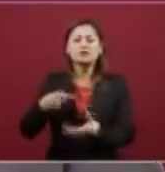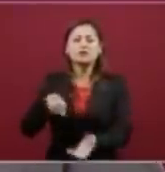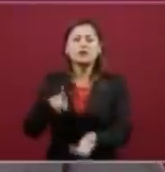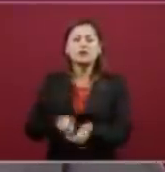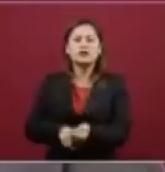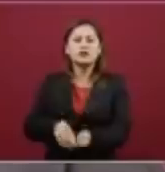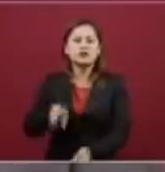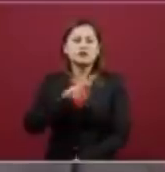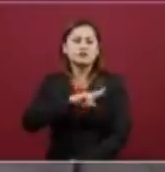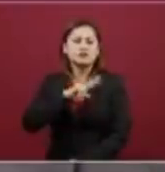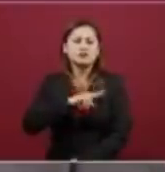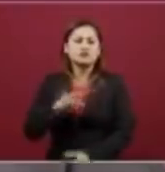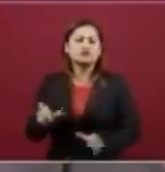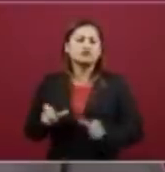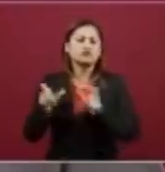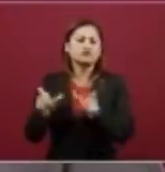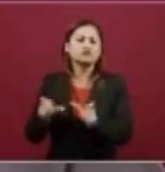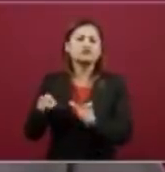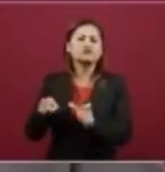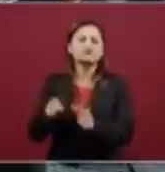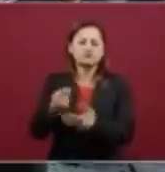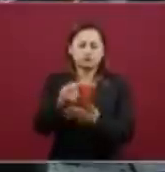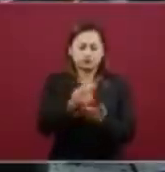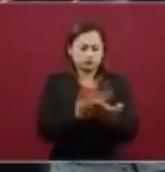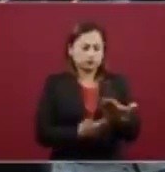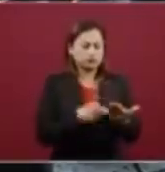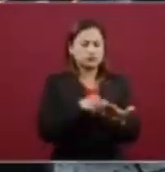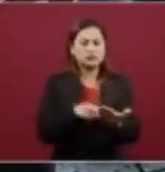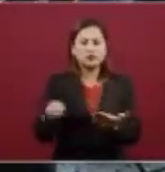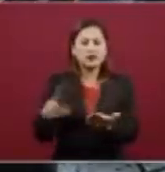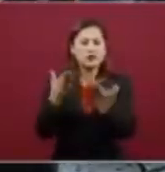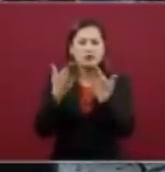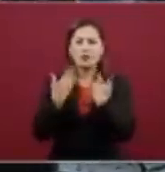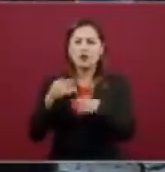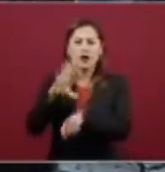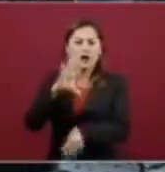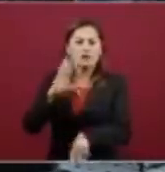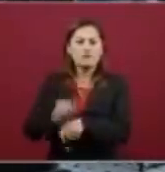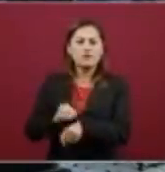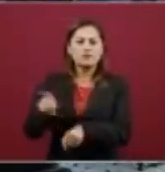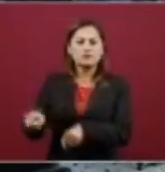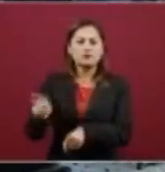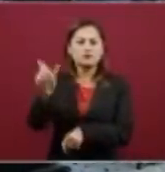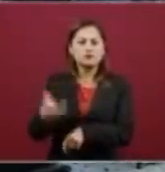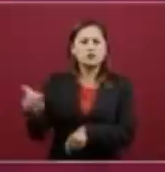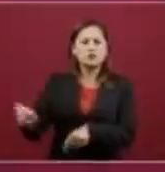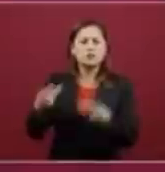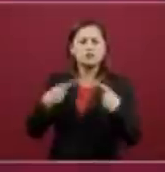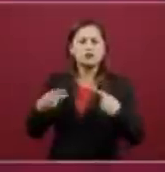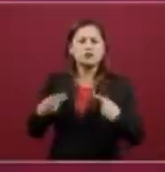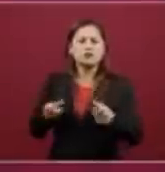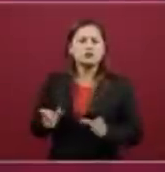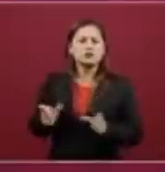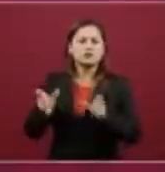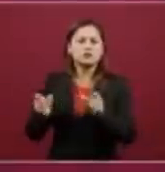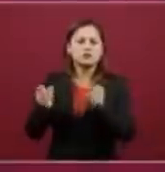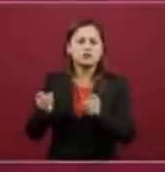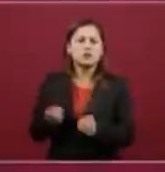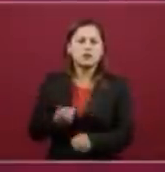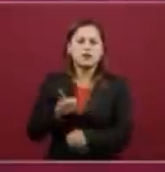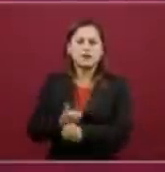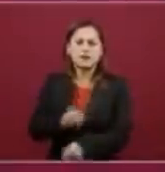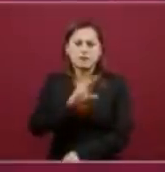reporte que tenemos es que la empresa no goza con un permiso de portación de armas, sino que está empleando a marinos